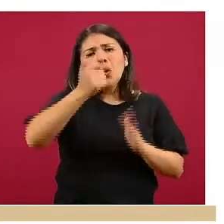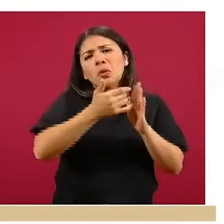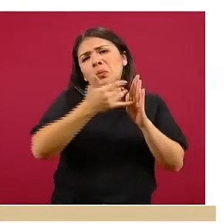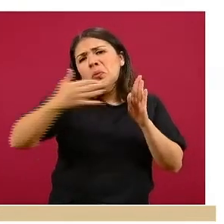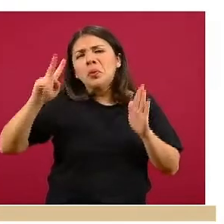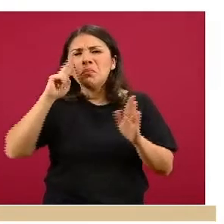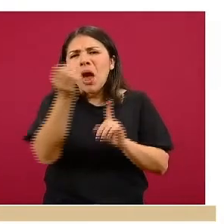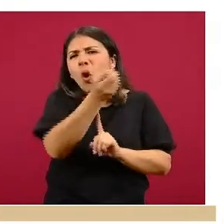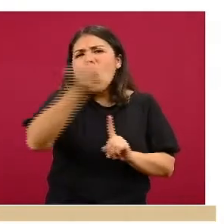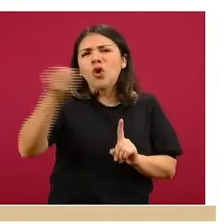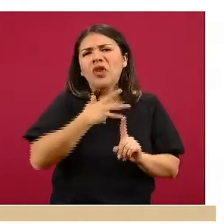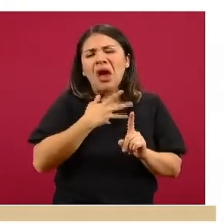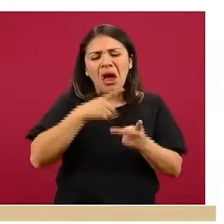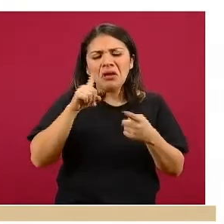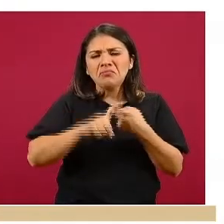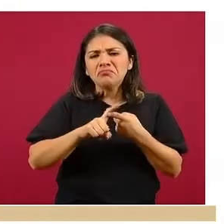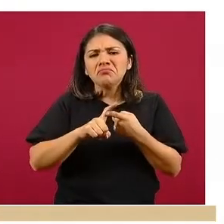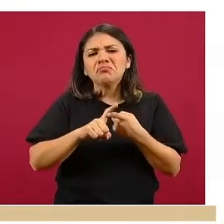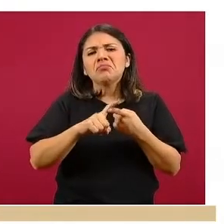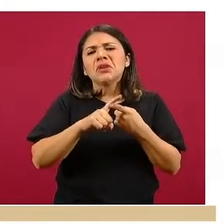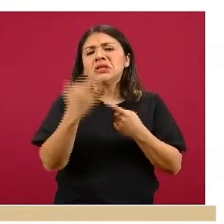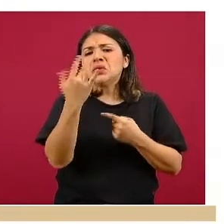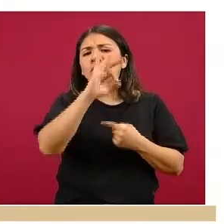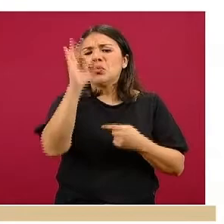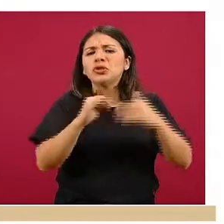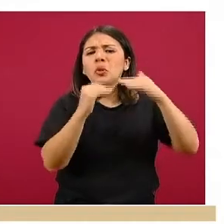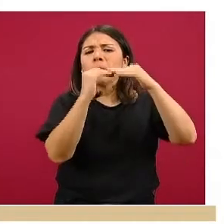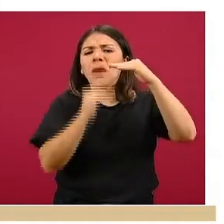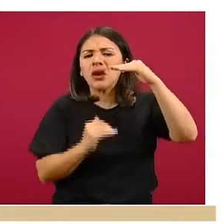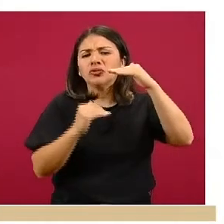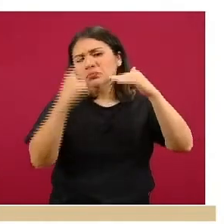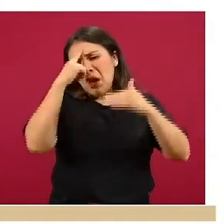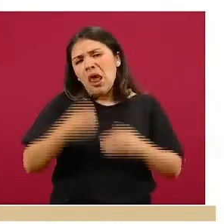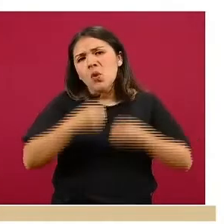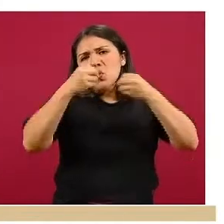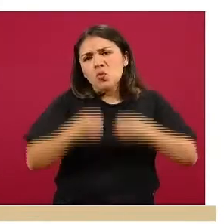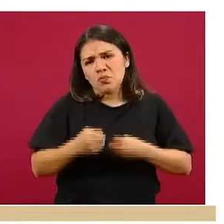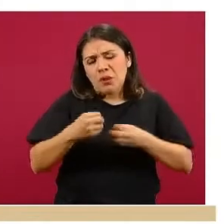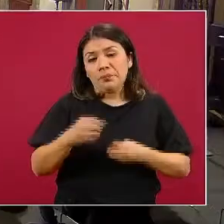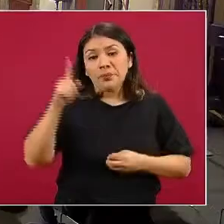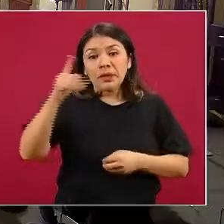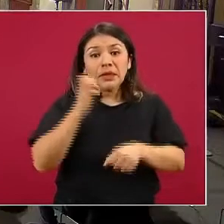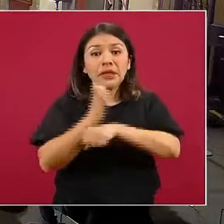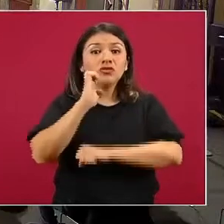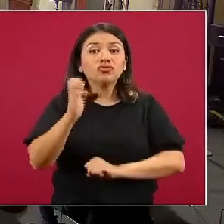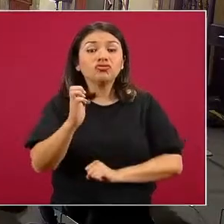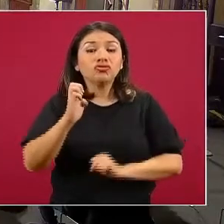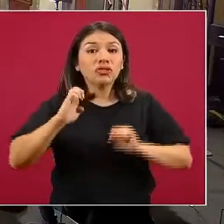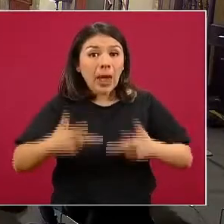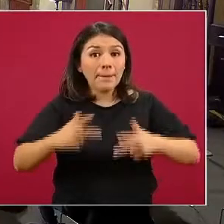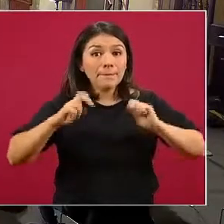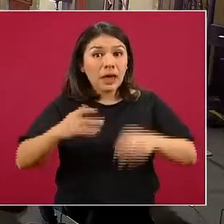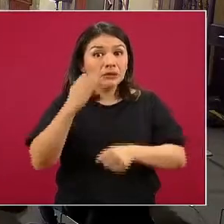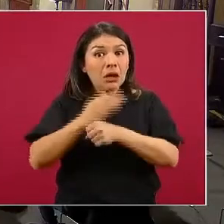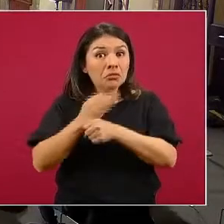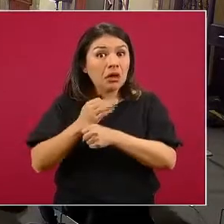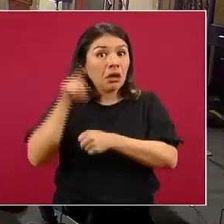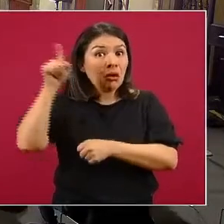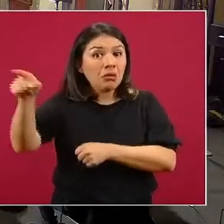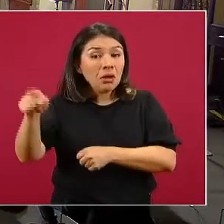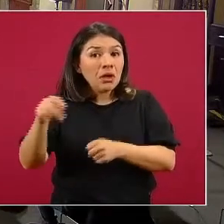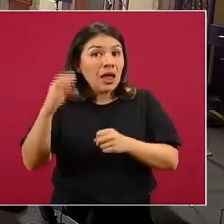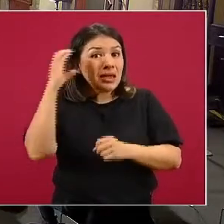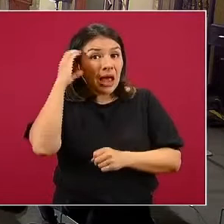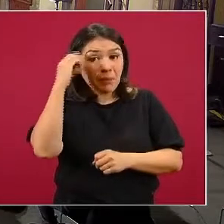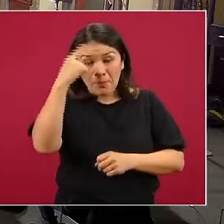el orden, están con menos de 50% de ocupación. En el estado de Chiapas, en este momento ninguna cama de